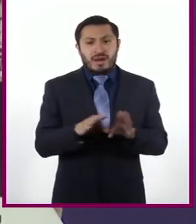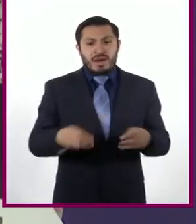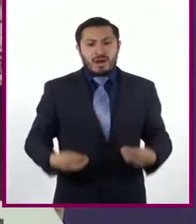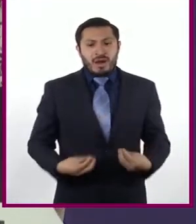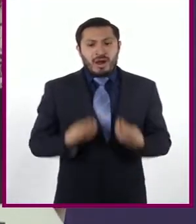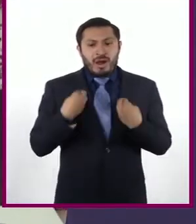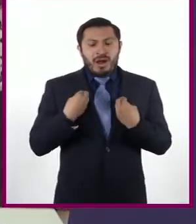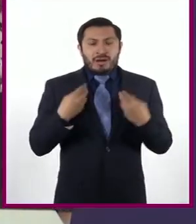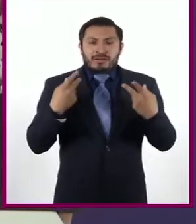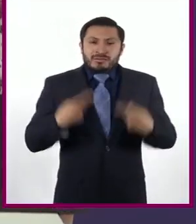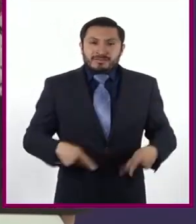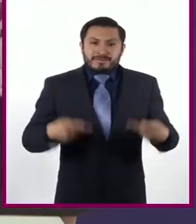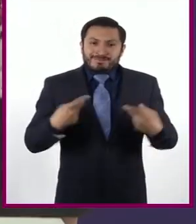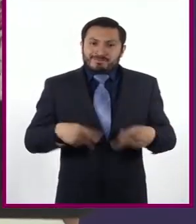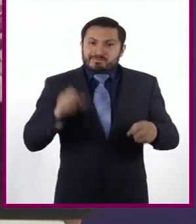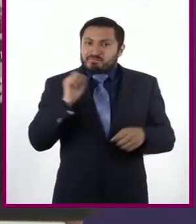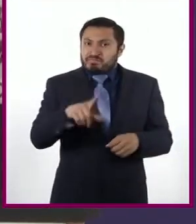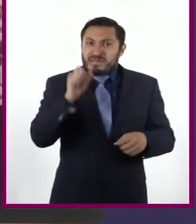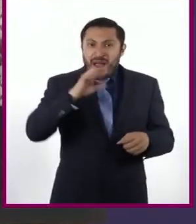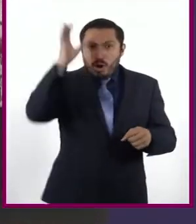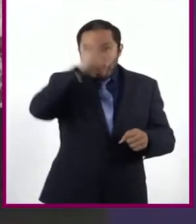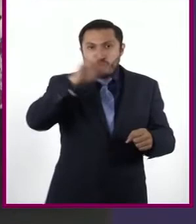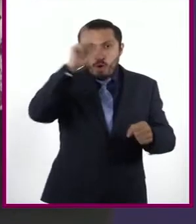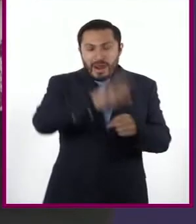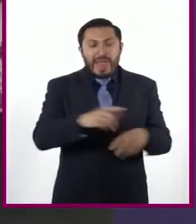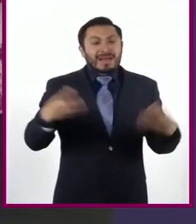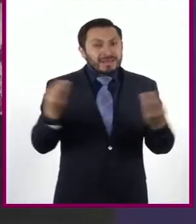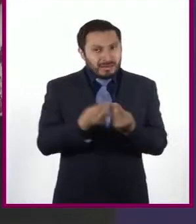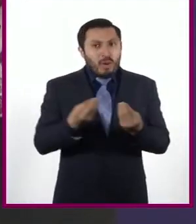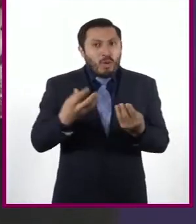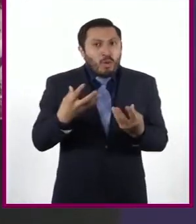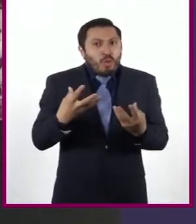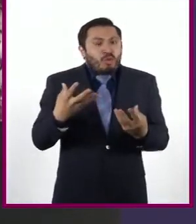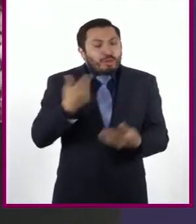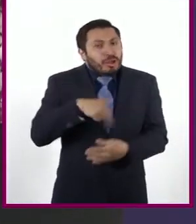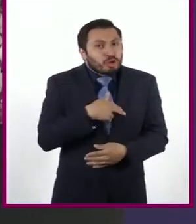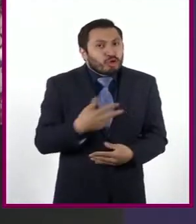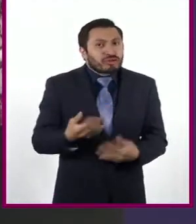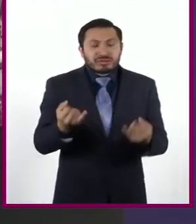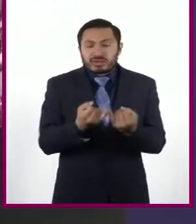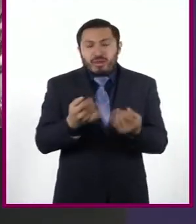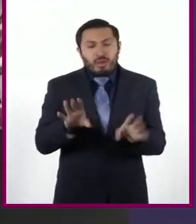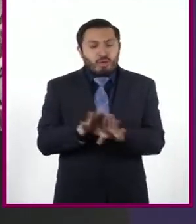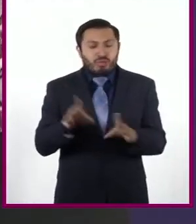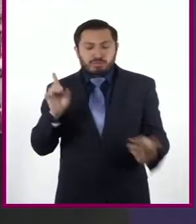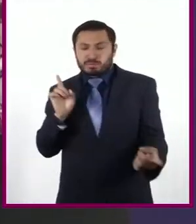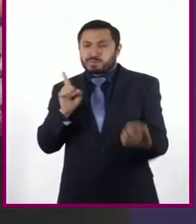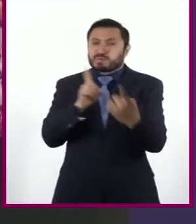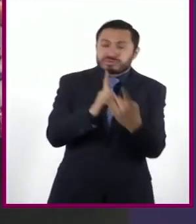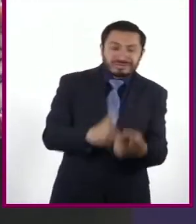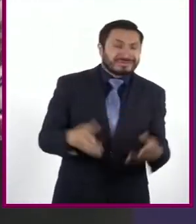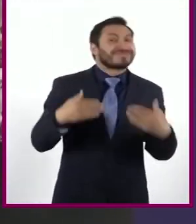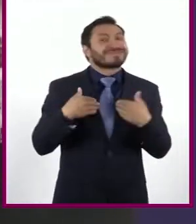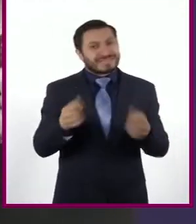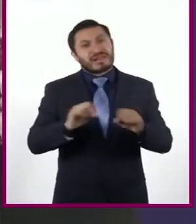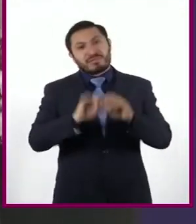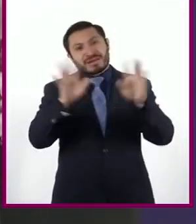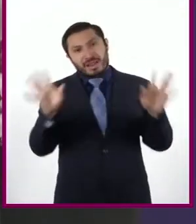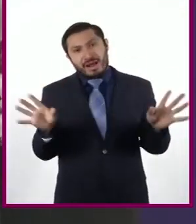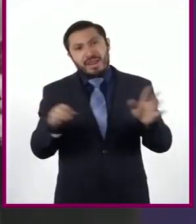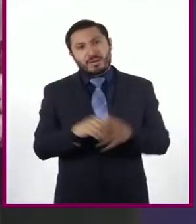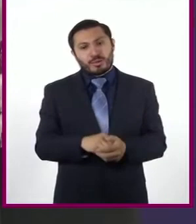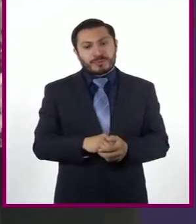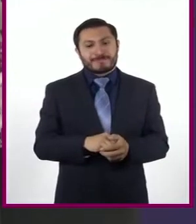gente que tiene la misma cultura que nosotros. Así nos sentimos cercanos a ellos y nos entendemos mejor.